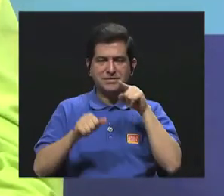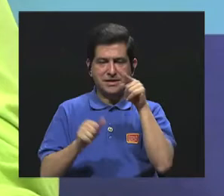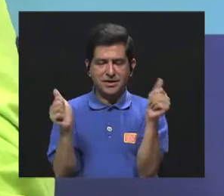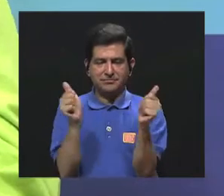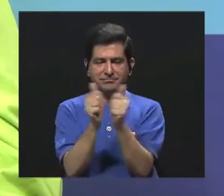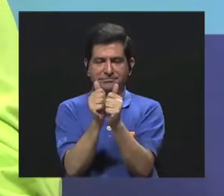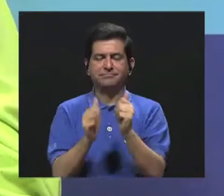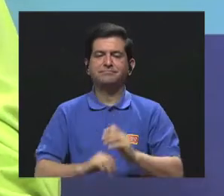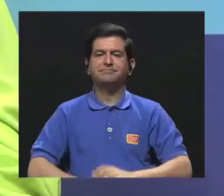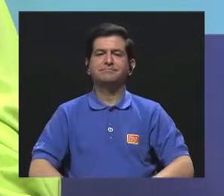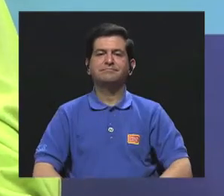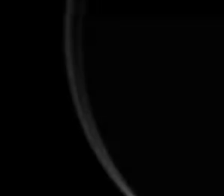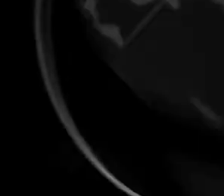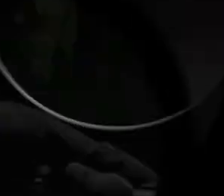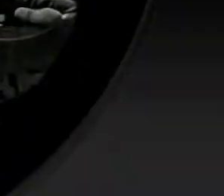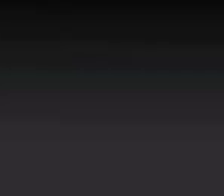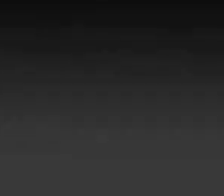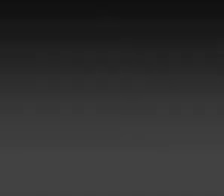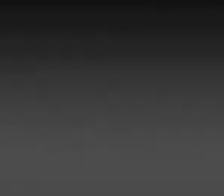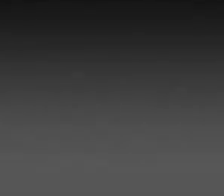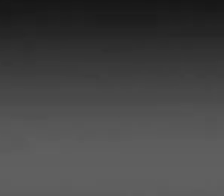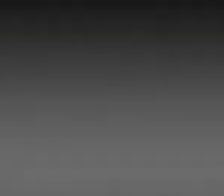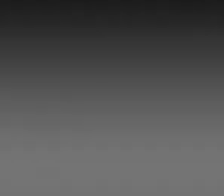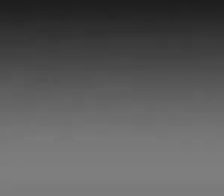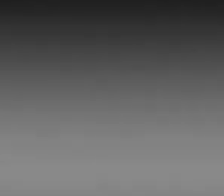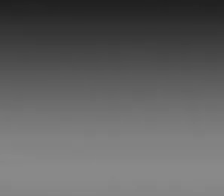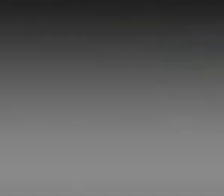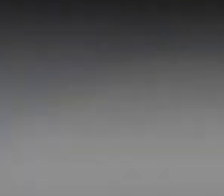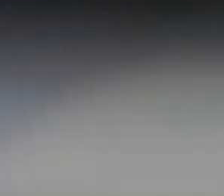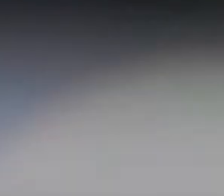y regresamos con ustedes.